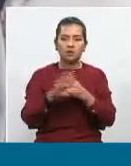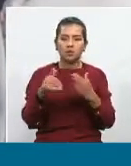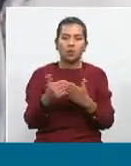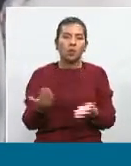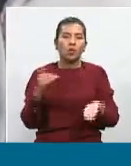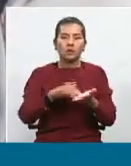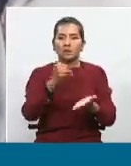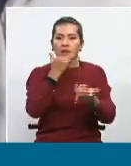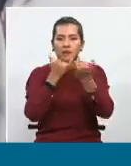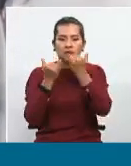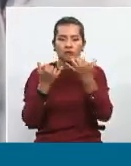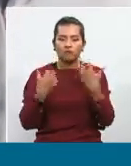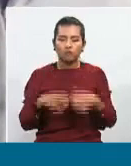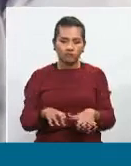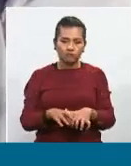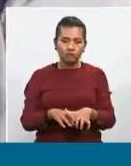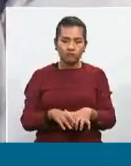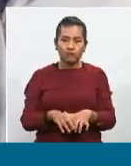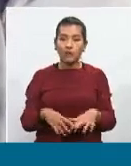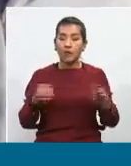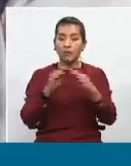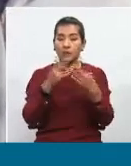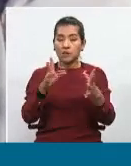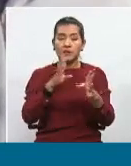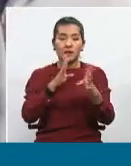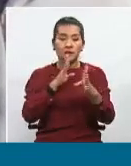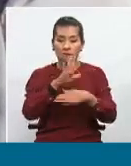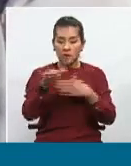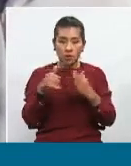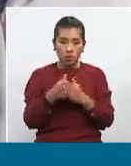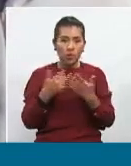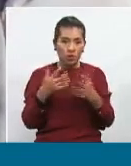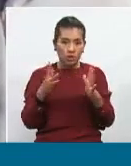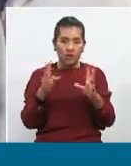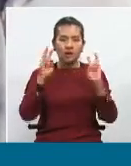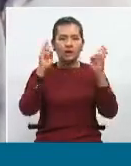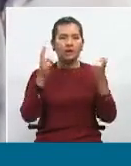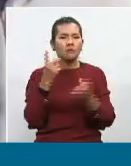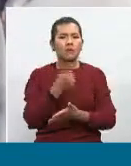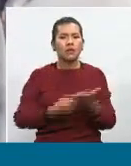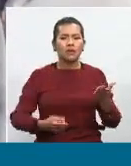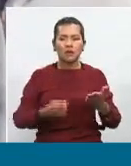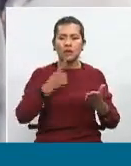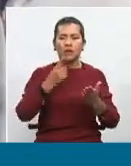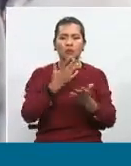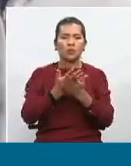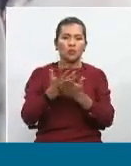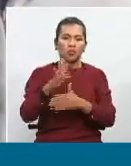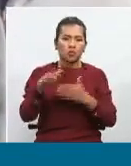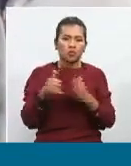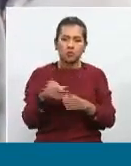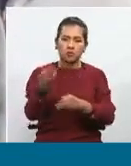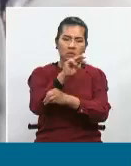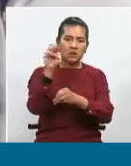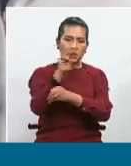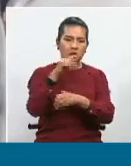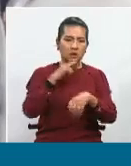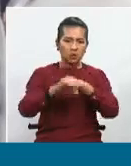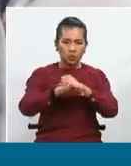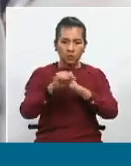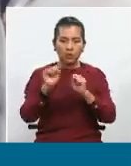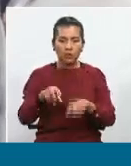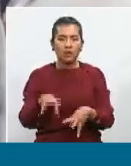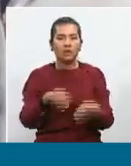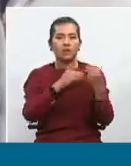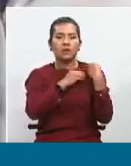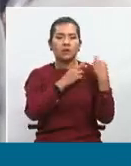estos hechos. Usted nos mencionaba ya aquellos elementos que tienen que ver con que efectivamente el Ministerio Público tome las acciones